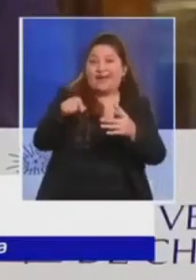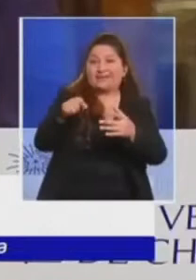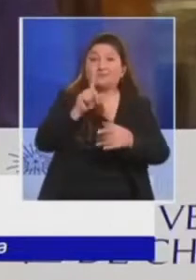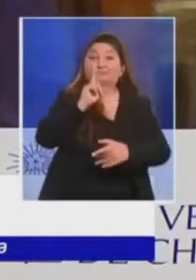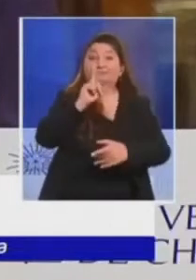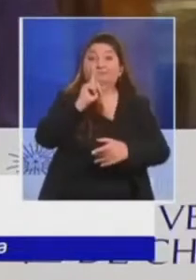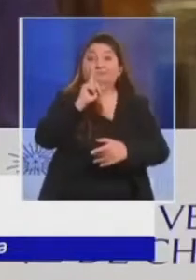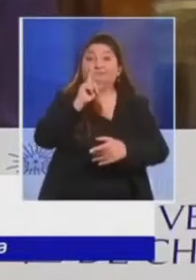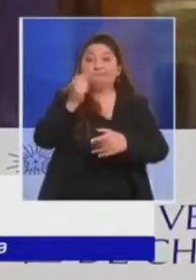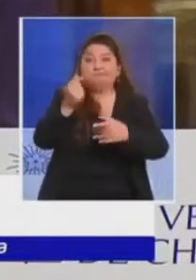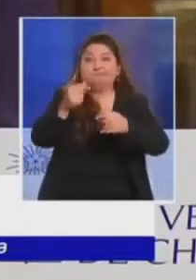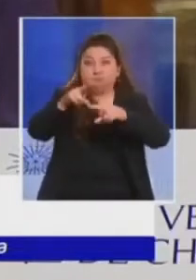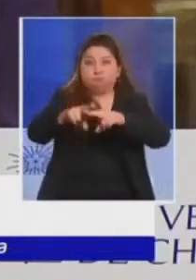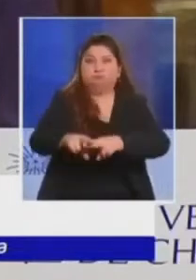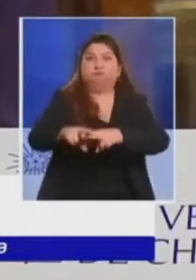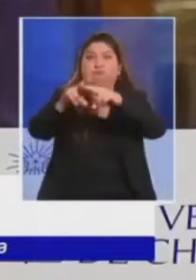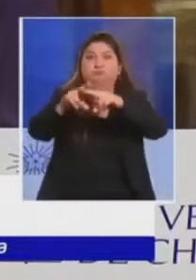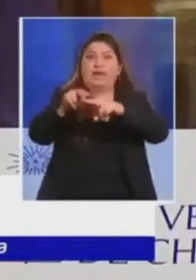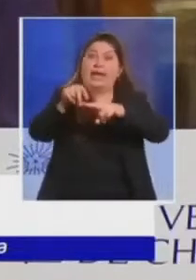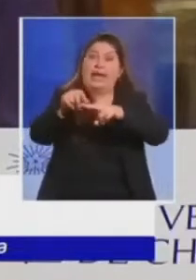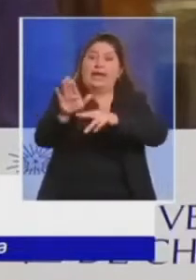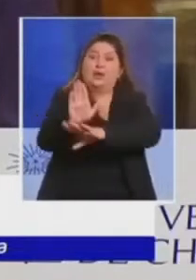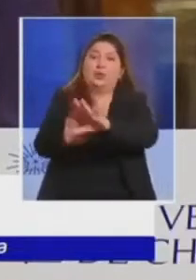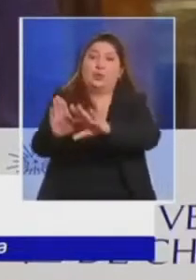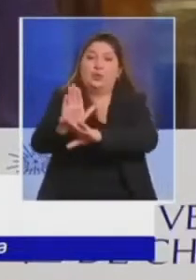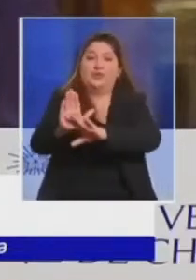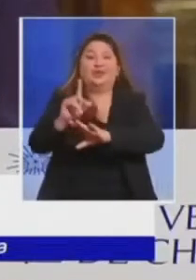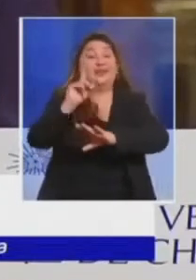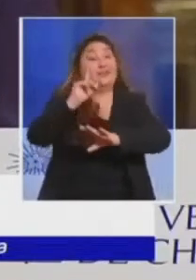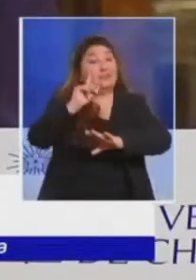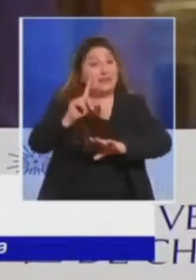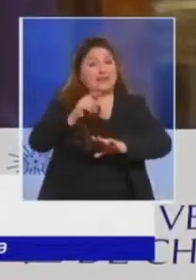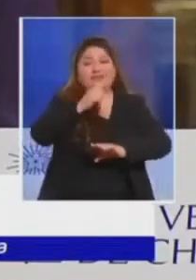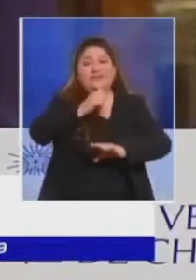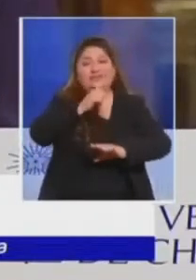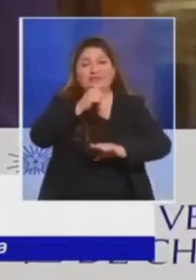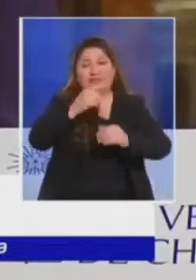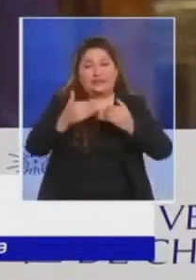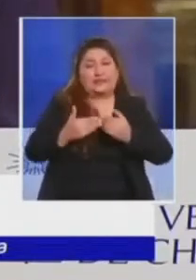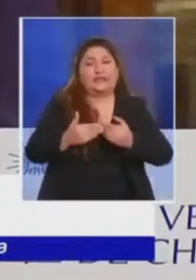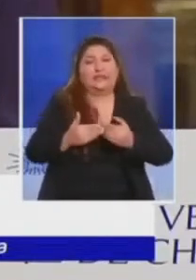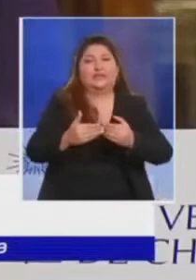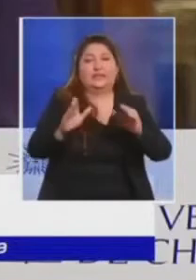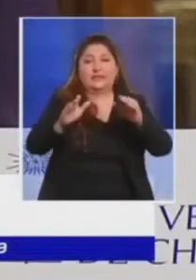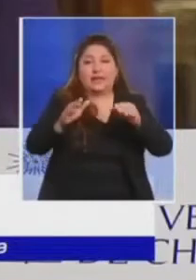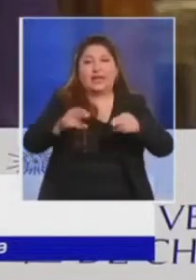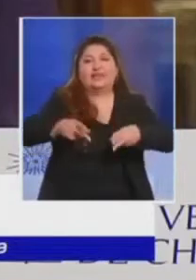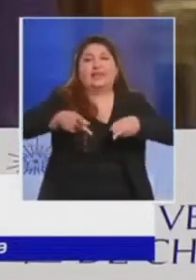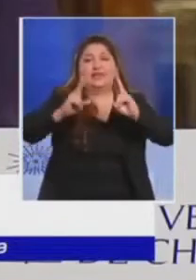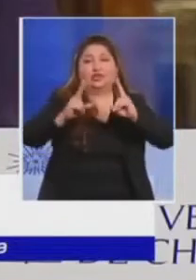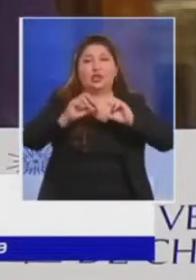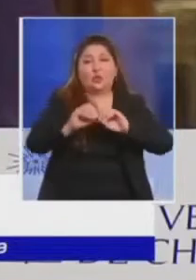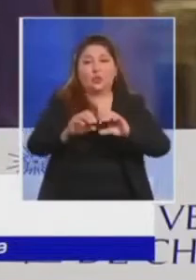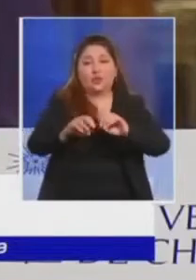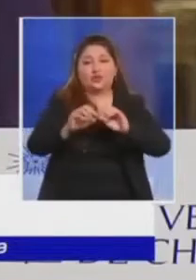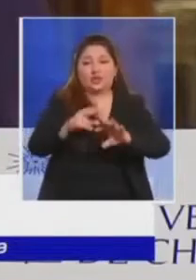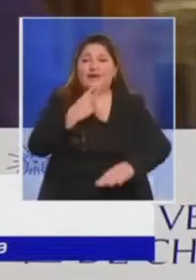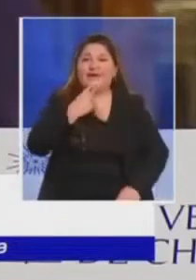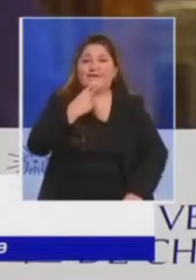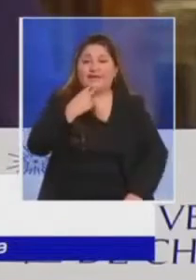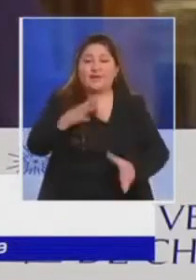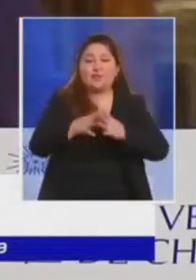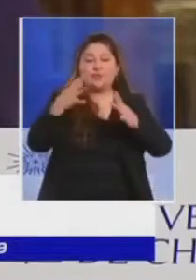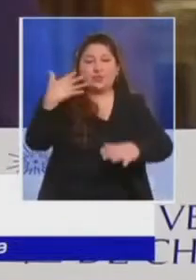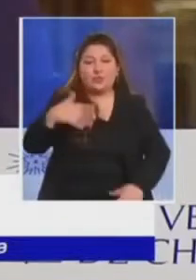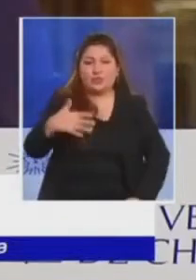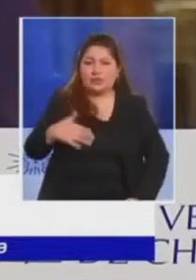sin lugar a dudas, la diversidad y la libertad en educación, asegurando el derecho a la misma, son tremendamente importantes. Muy bien. Por lo tanto, ¿usted no le parece que